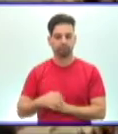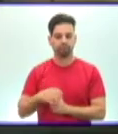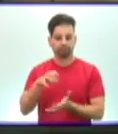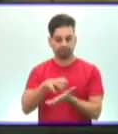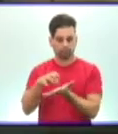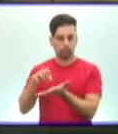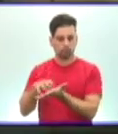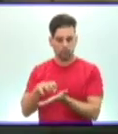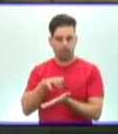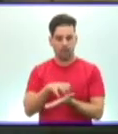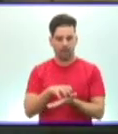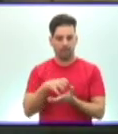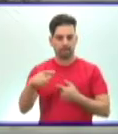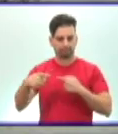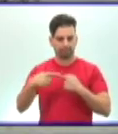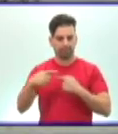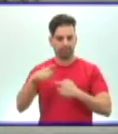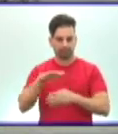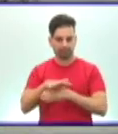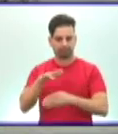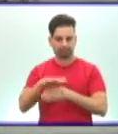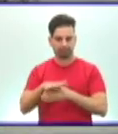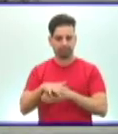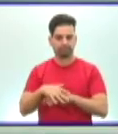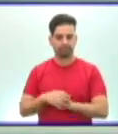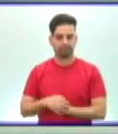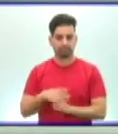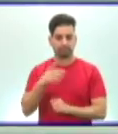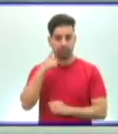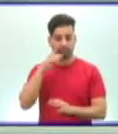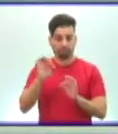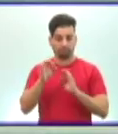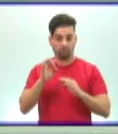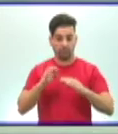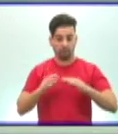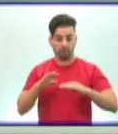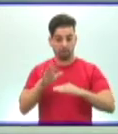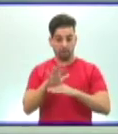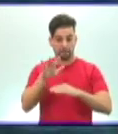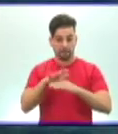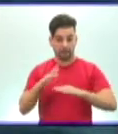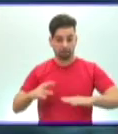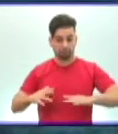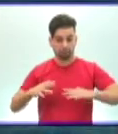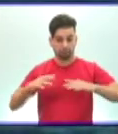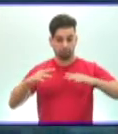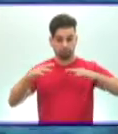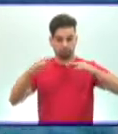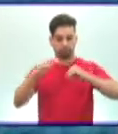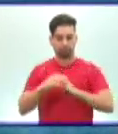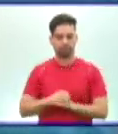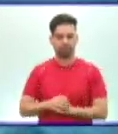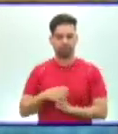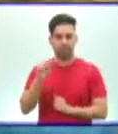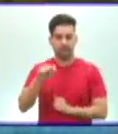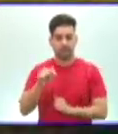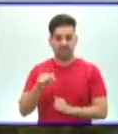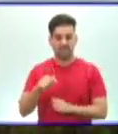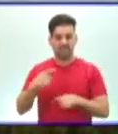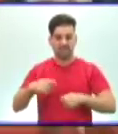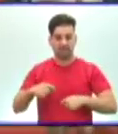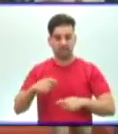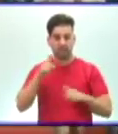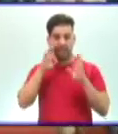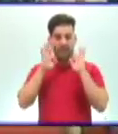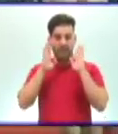del mar. En ellas se demanda atención priorizada ante los daños al patrimonio natural que las protege,